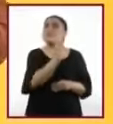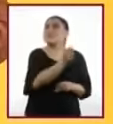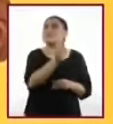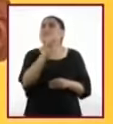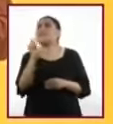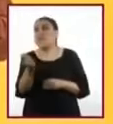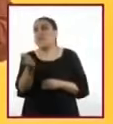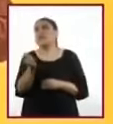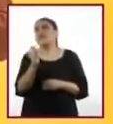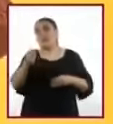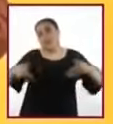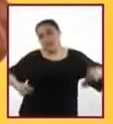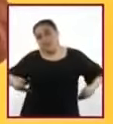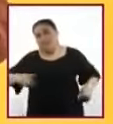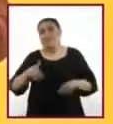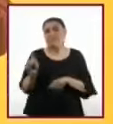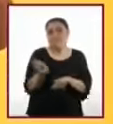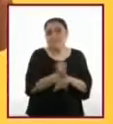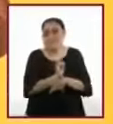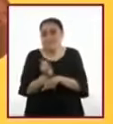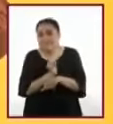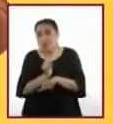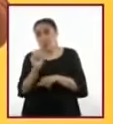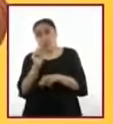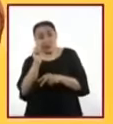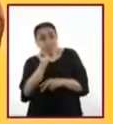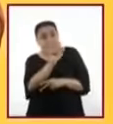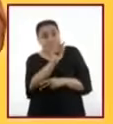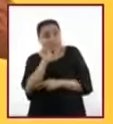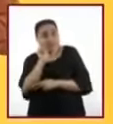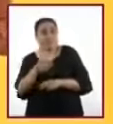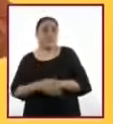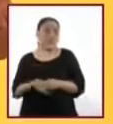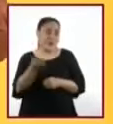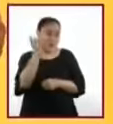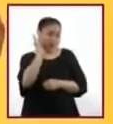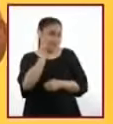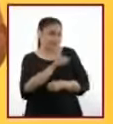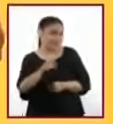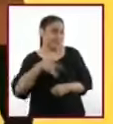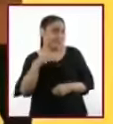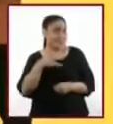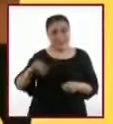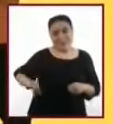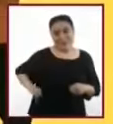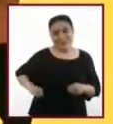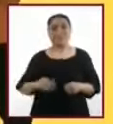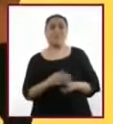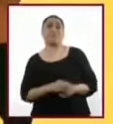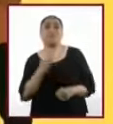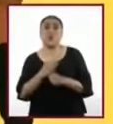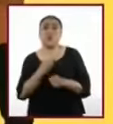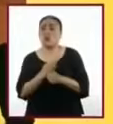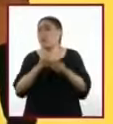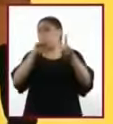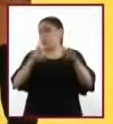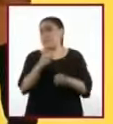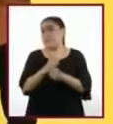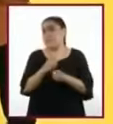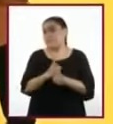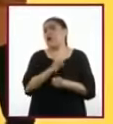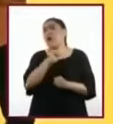que construimos sobre la escena a partir de lo que es observable. Esperamos que sea de su interés. El primer tema que trataremos es